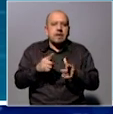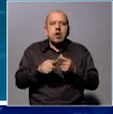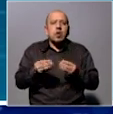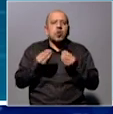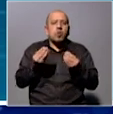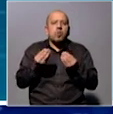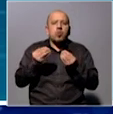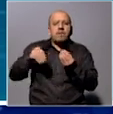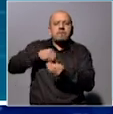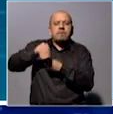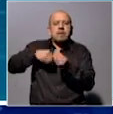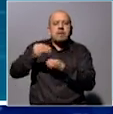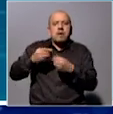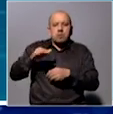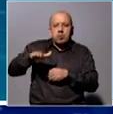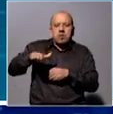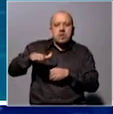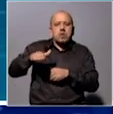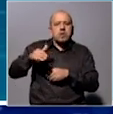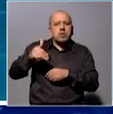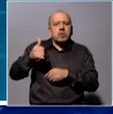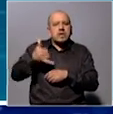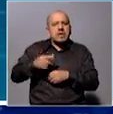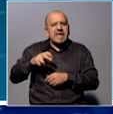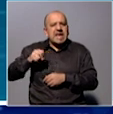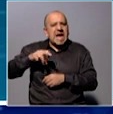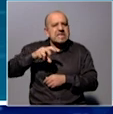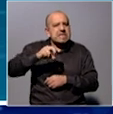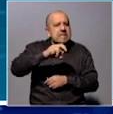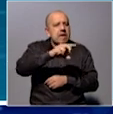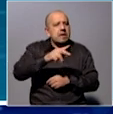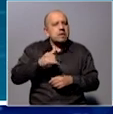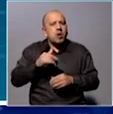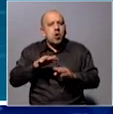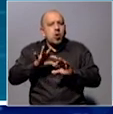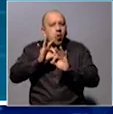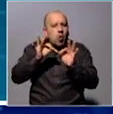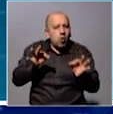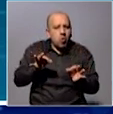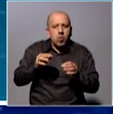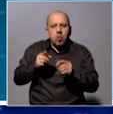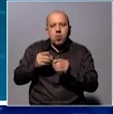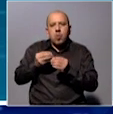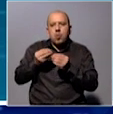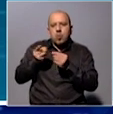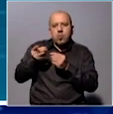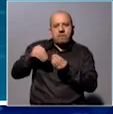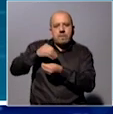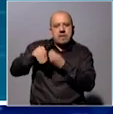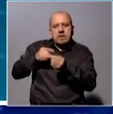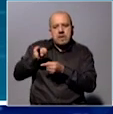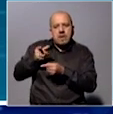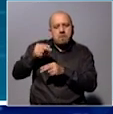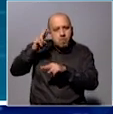se maneja una familia cuando un niño tiene cáncer? Uh-huh. ¿O qué pasa cuando uno de los miembros de la familia